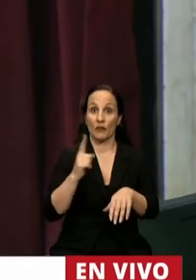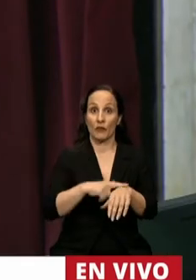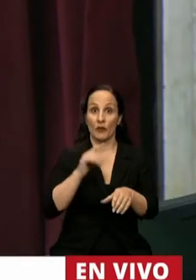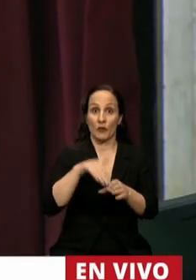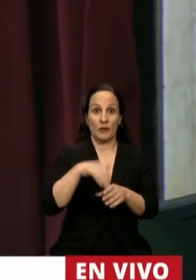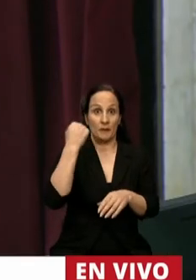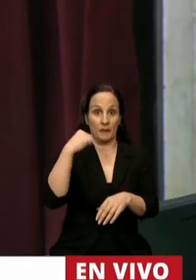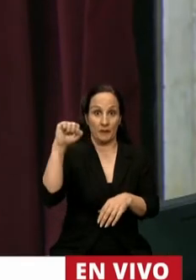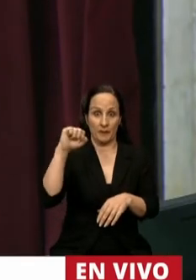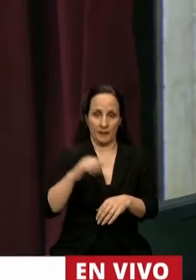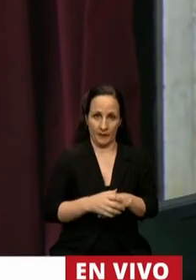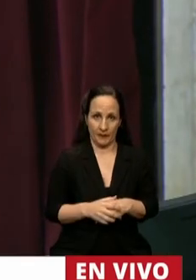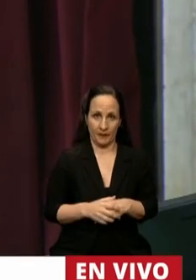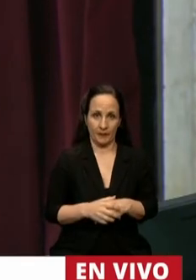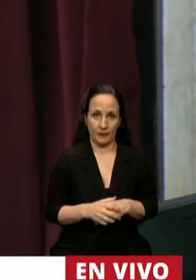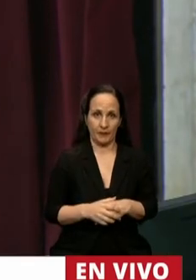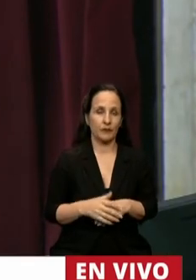Ausente a la hora de votar.